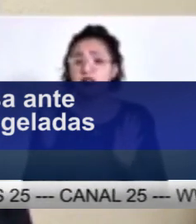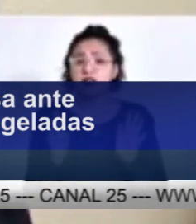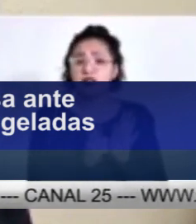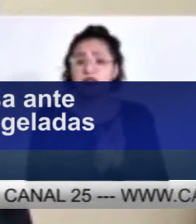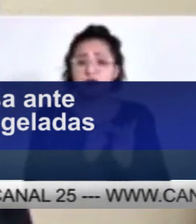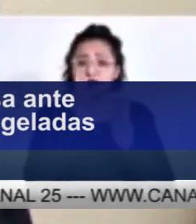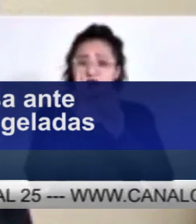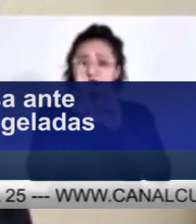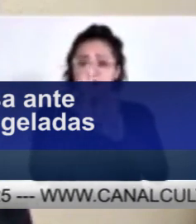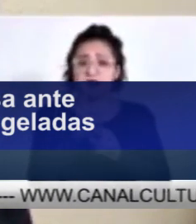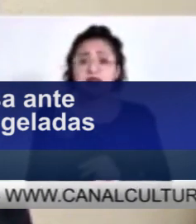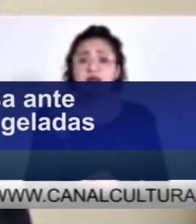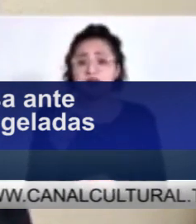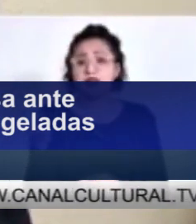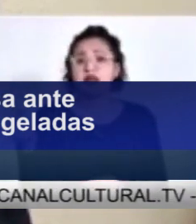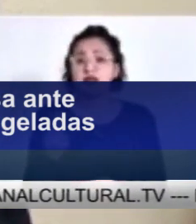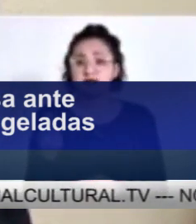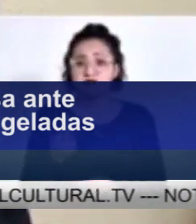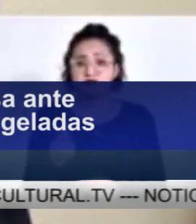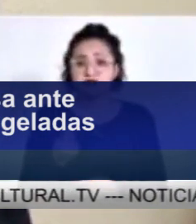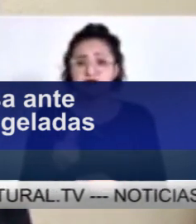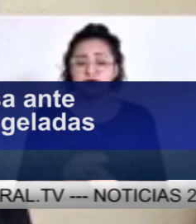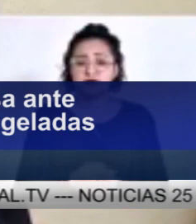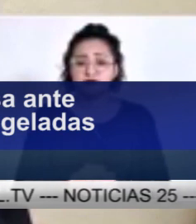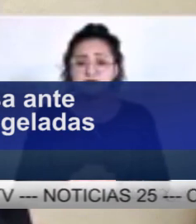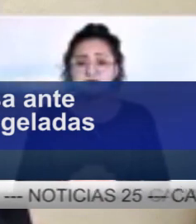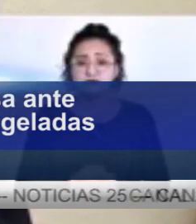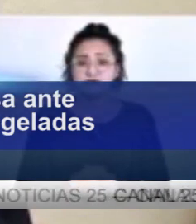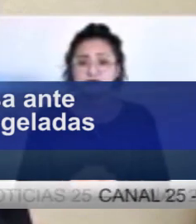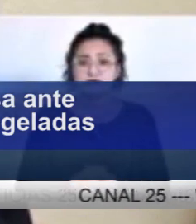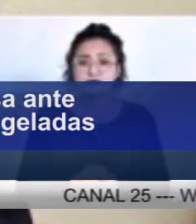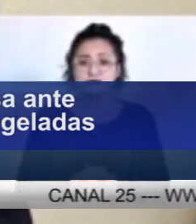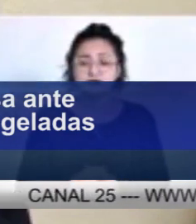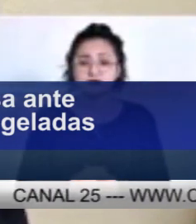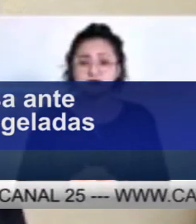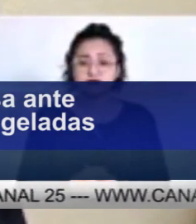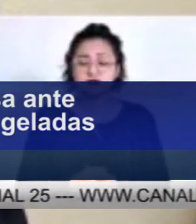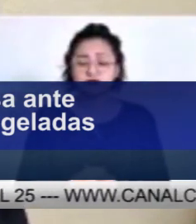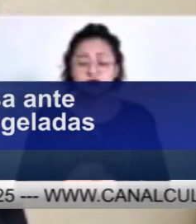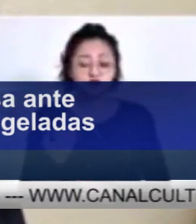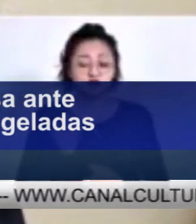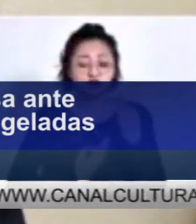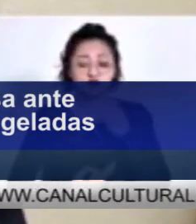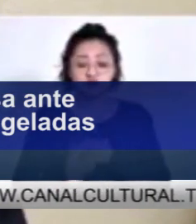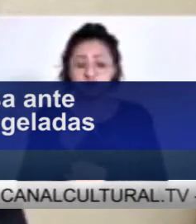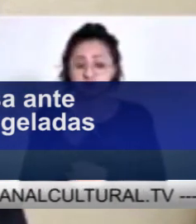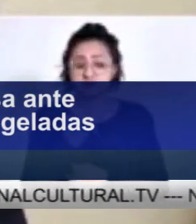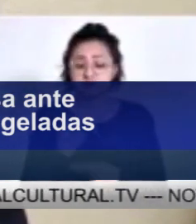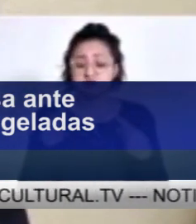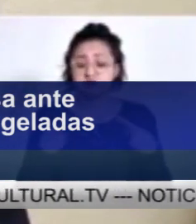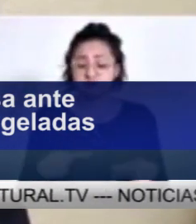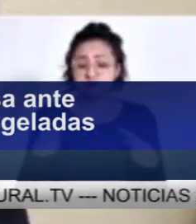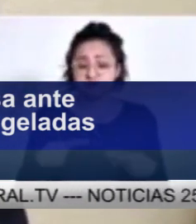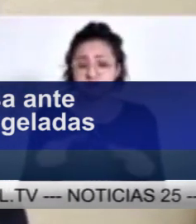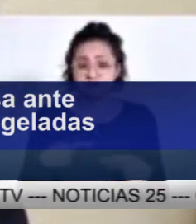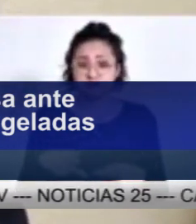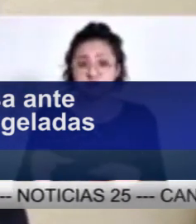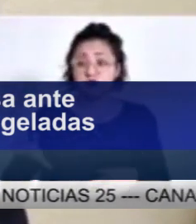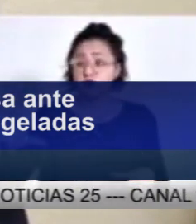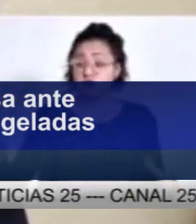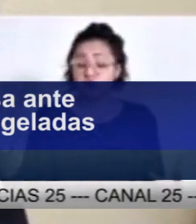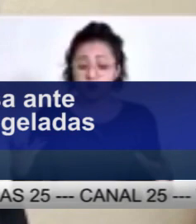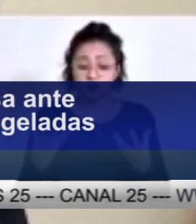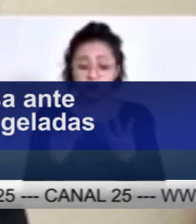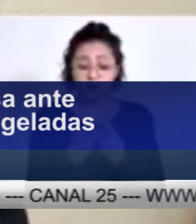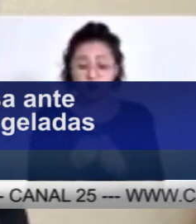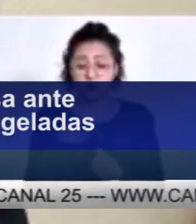para enriquecerse de manera ilícita manipulando a todos sus agremiados para beneficios